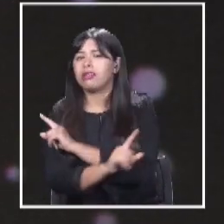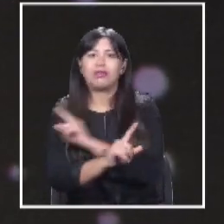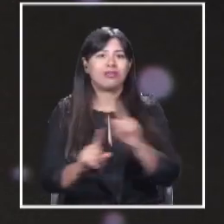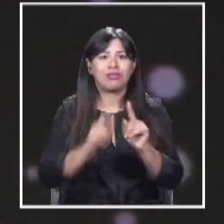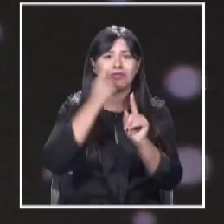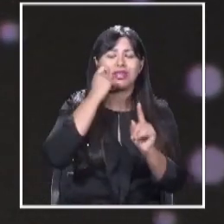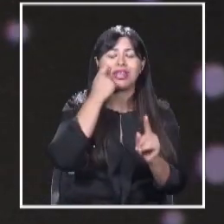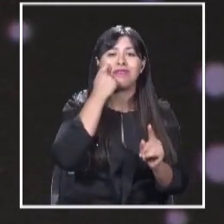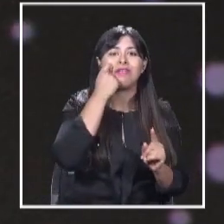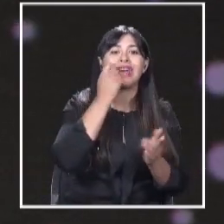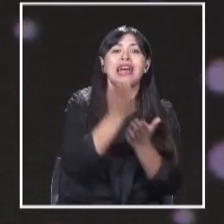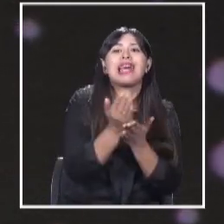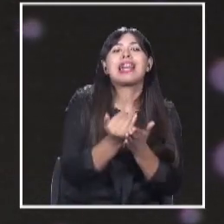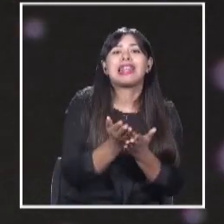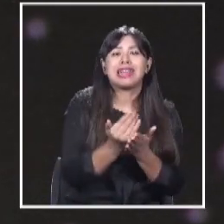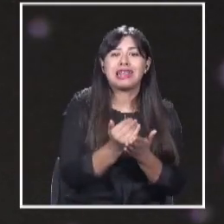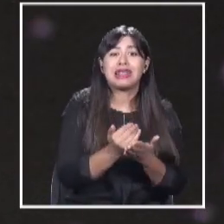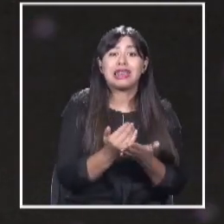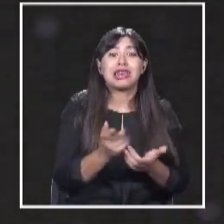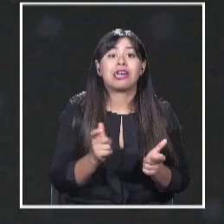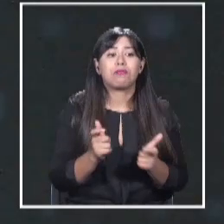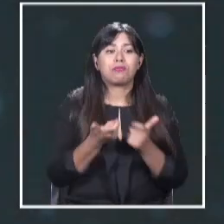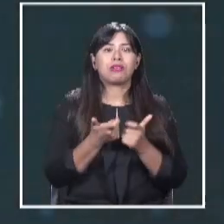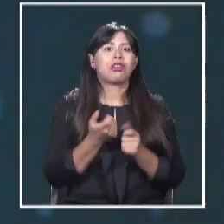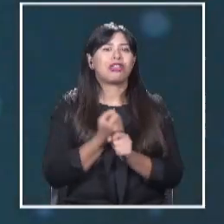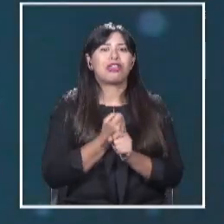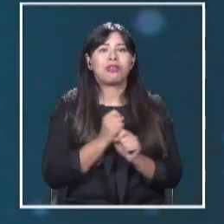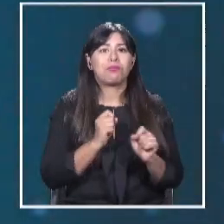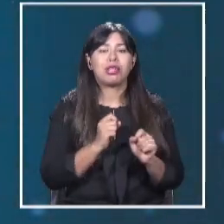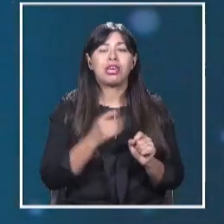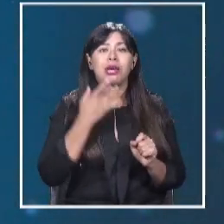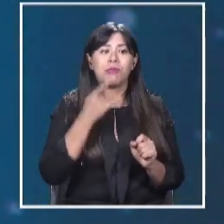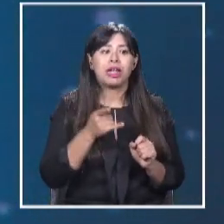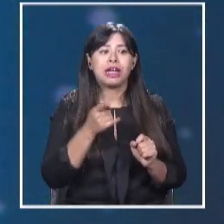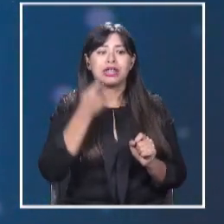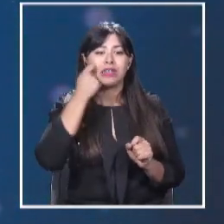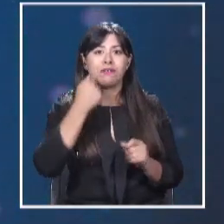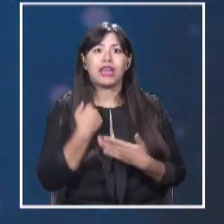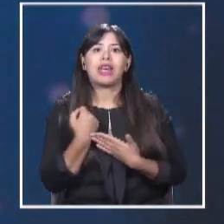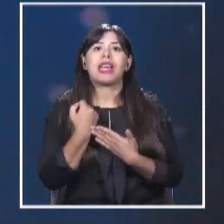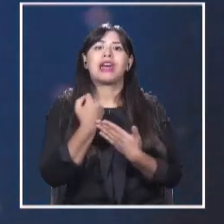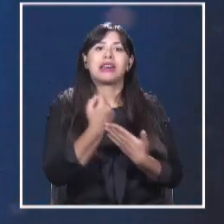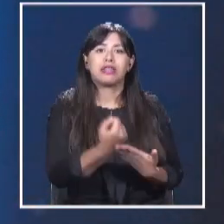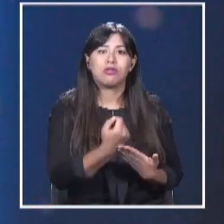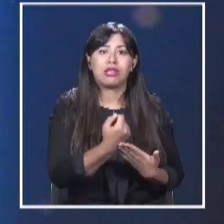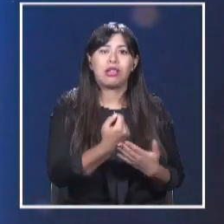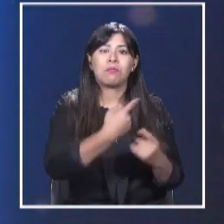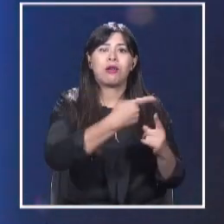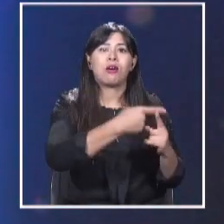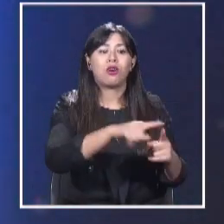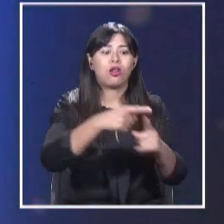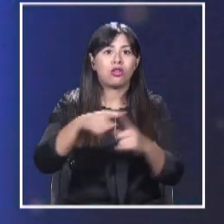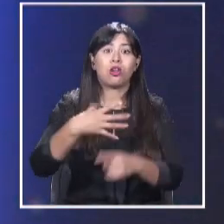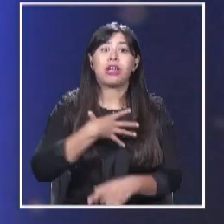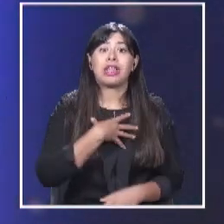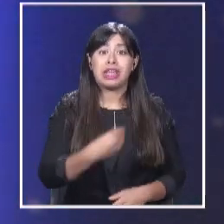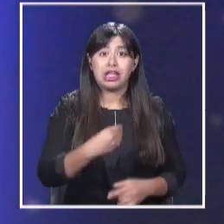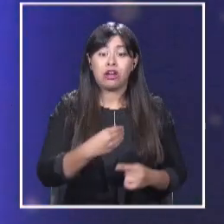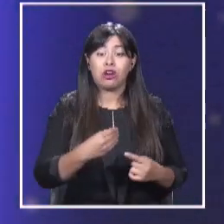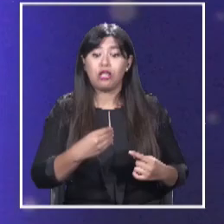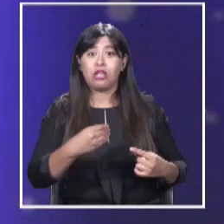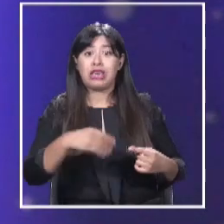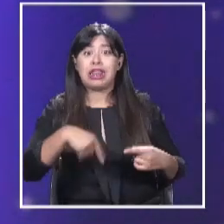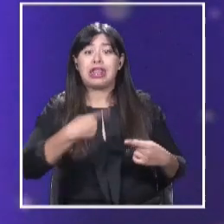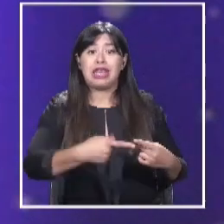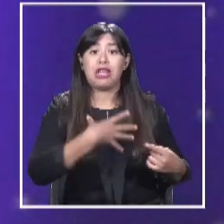la que cede y cesa esa capacidad de reproducirnos porque nos involucramos en ayudar a sacar adelante a los hijos de nuestros